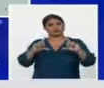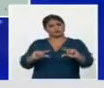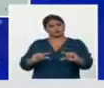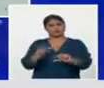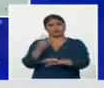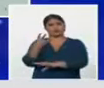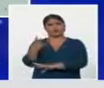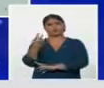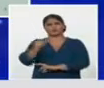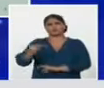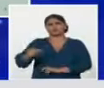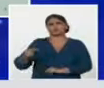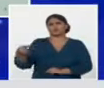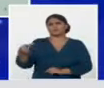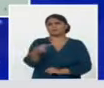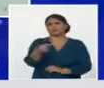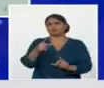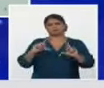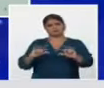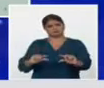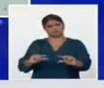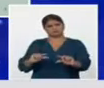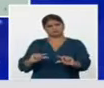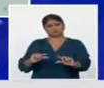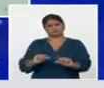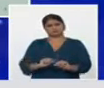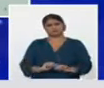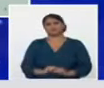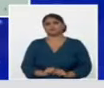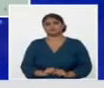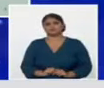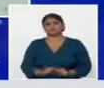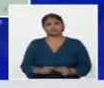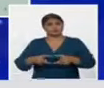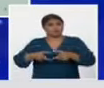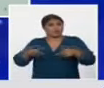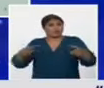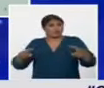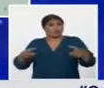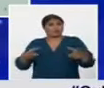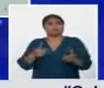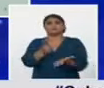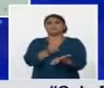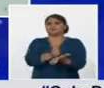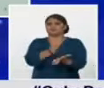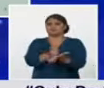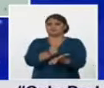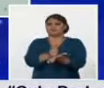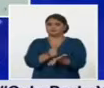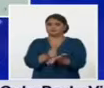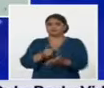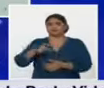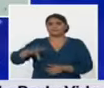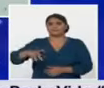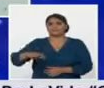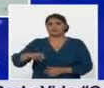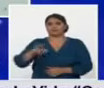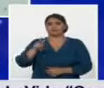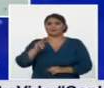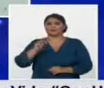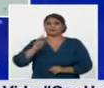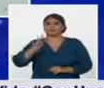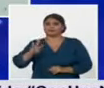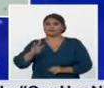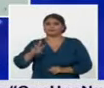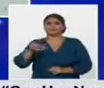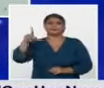todas formas una cifra elevada. El mayor número en el municipio cabecera de Pinar del Río, 23, en